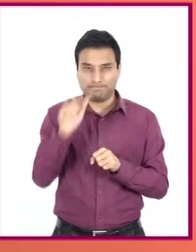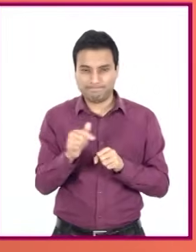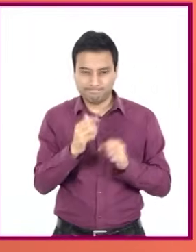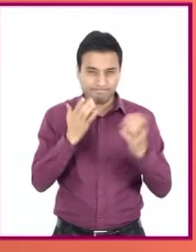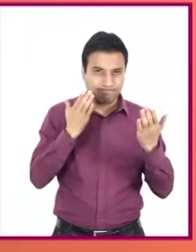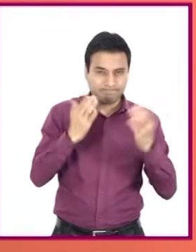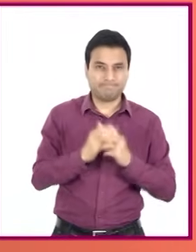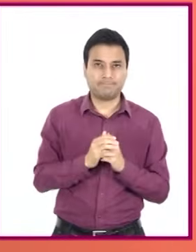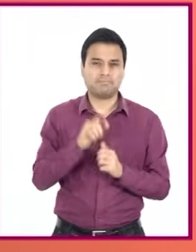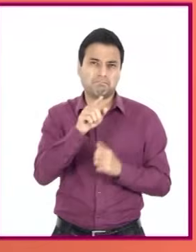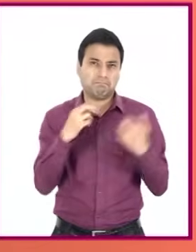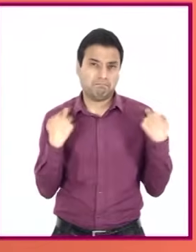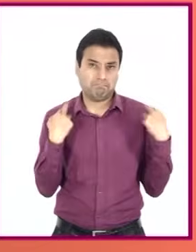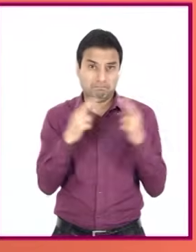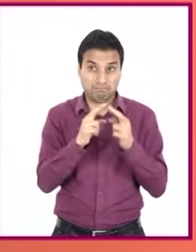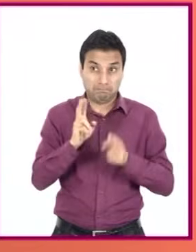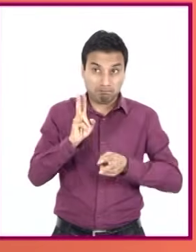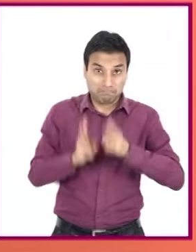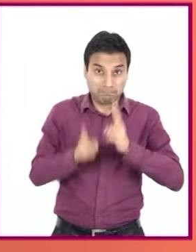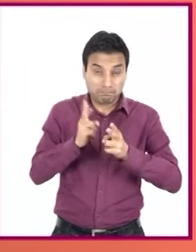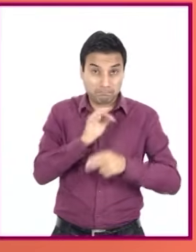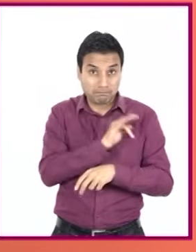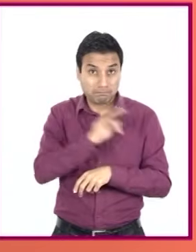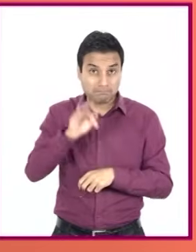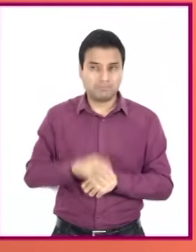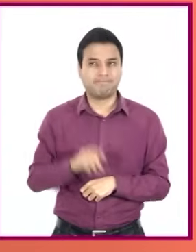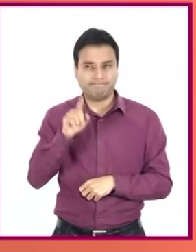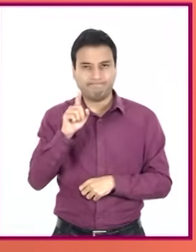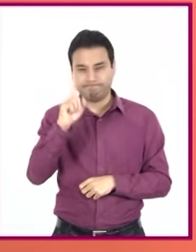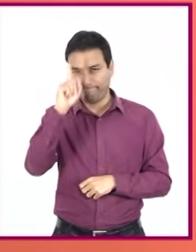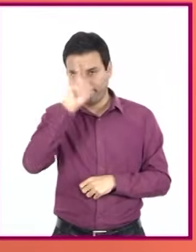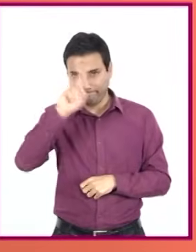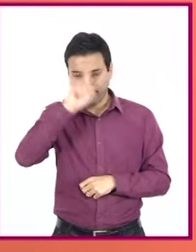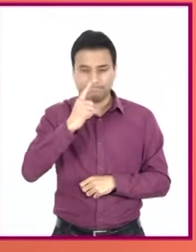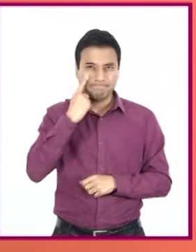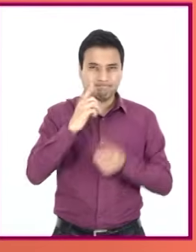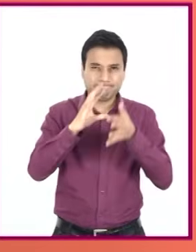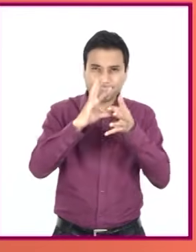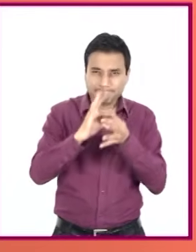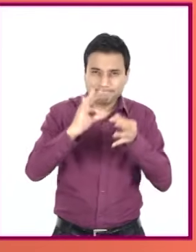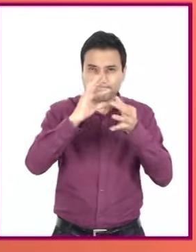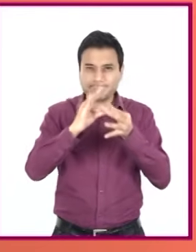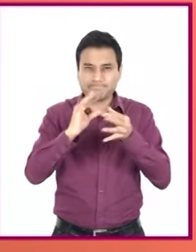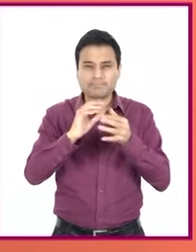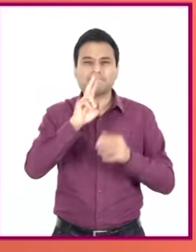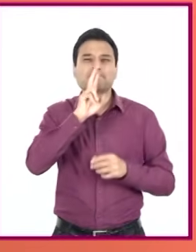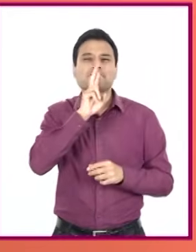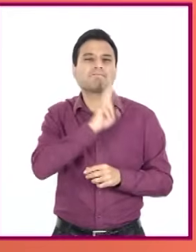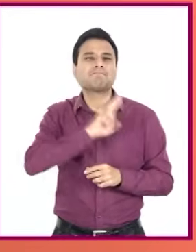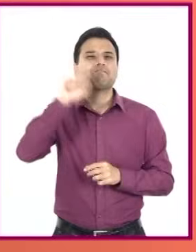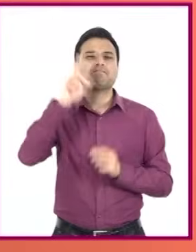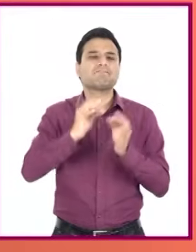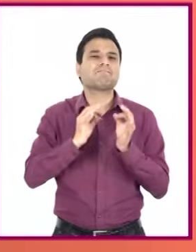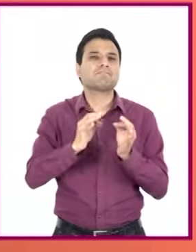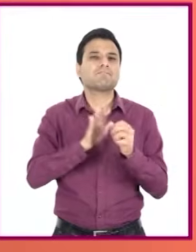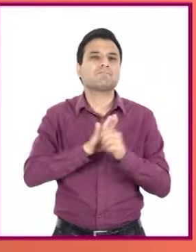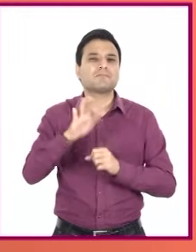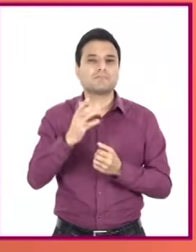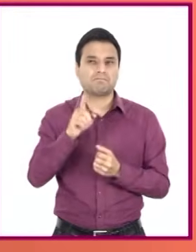platicar con su profesora o profesor, les puede orientar sobre cuáles son los más adecuados o útiles según su